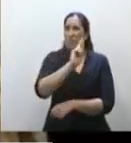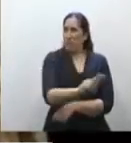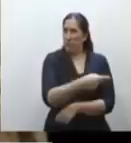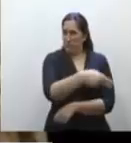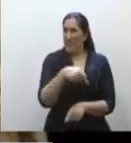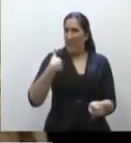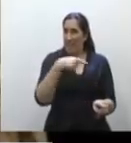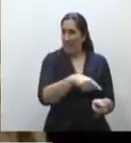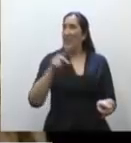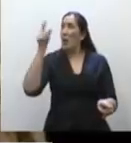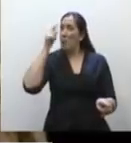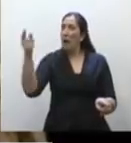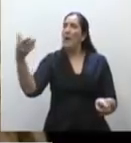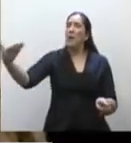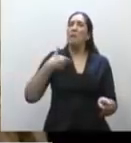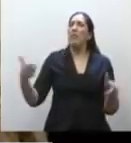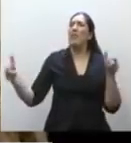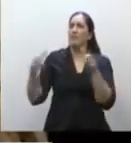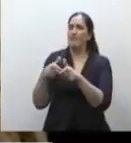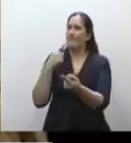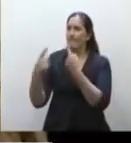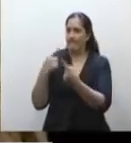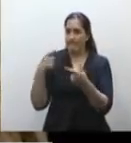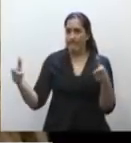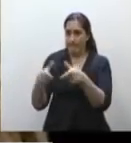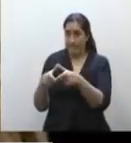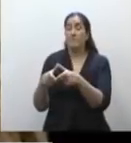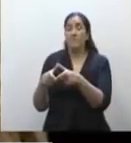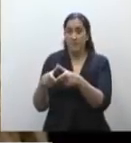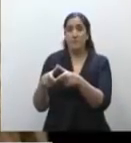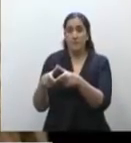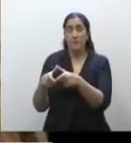me pidió una audiencia en la cual